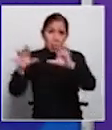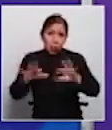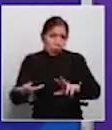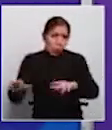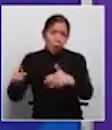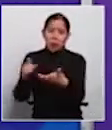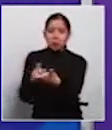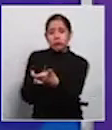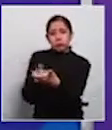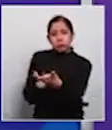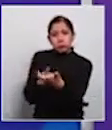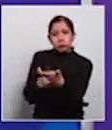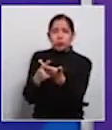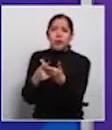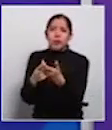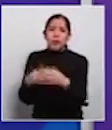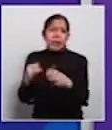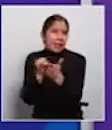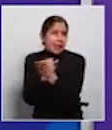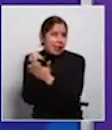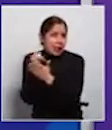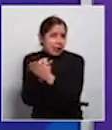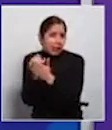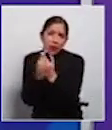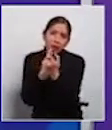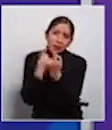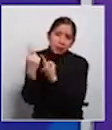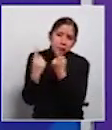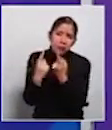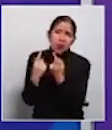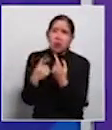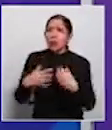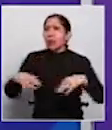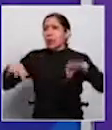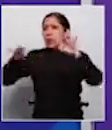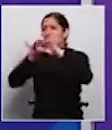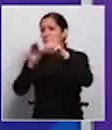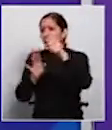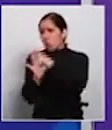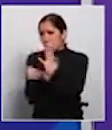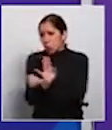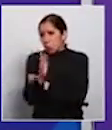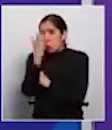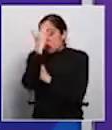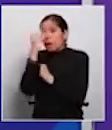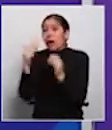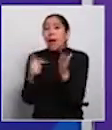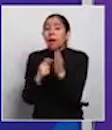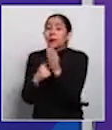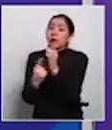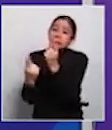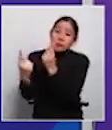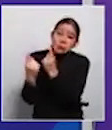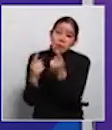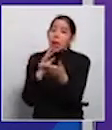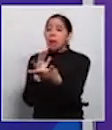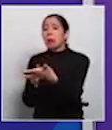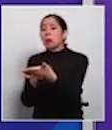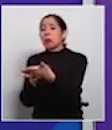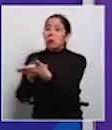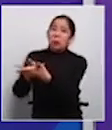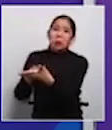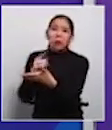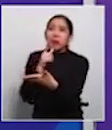sobre todo conversar con otras personas, tomando en cuenta que no siempre vamos a saber quién se encuentra al otro lado de las pantallas.